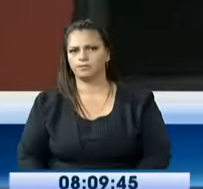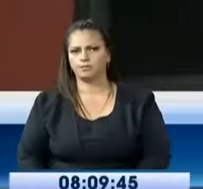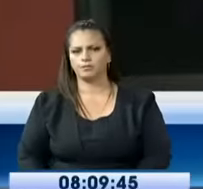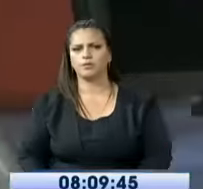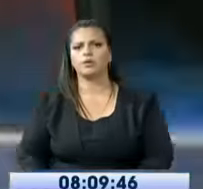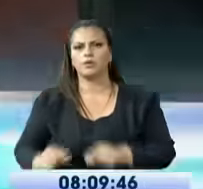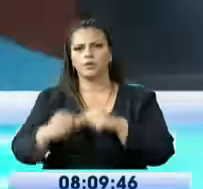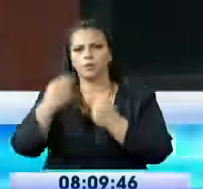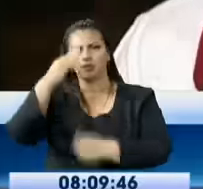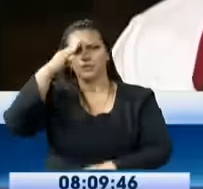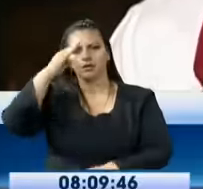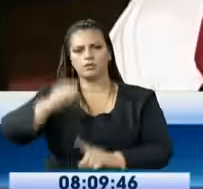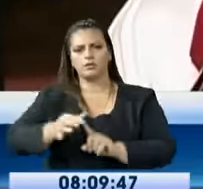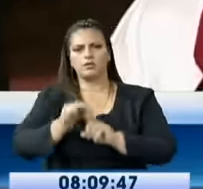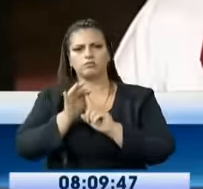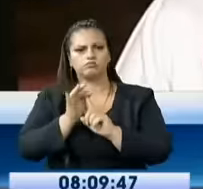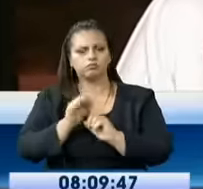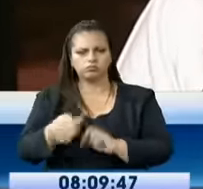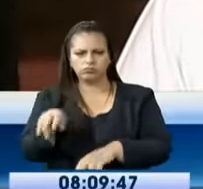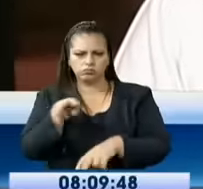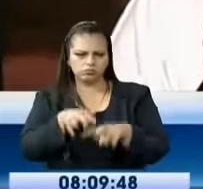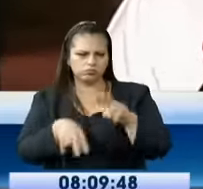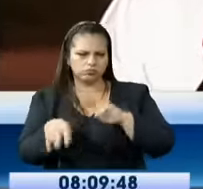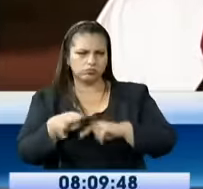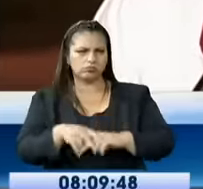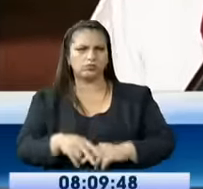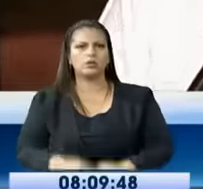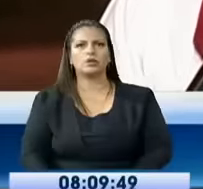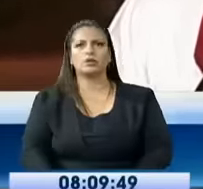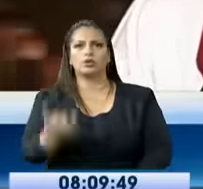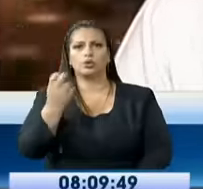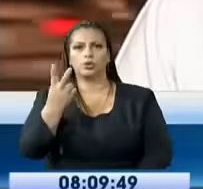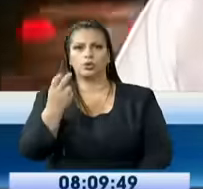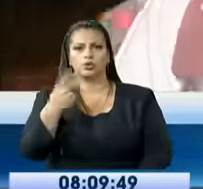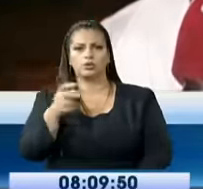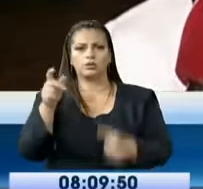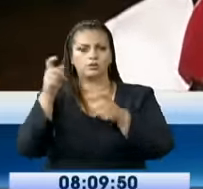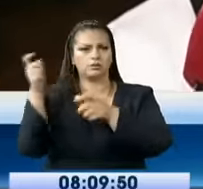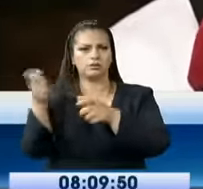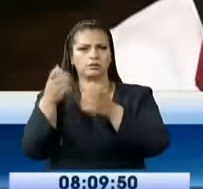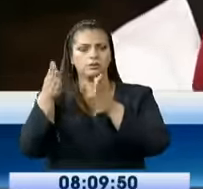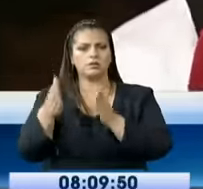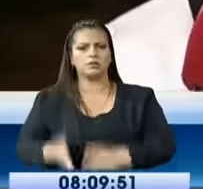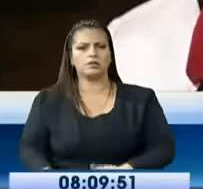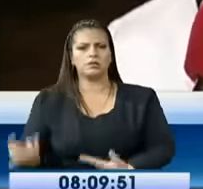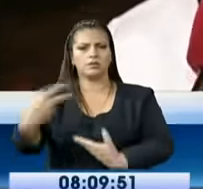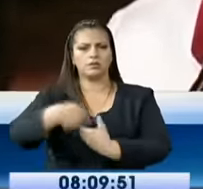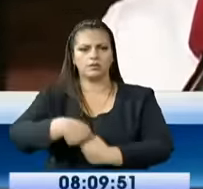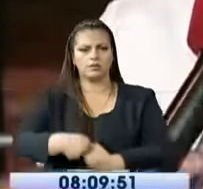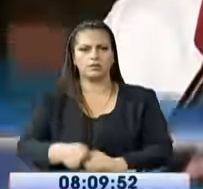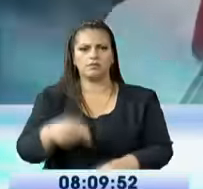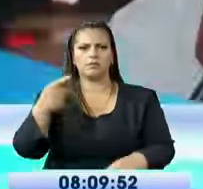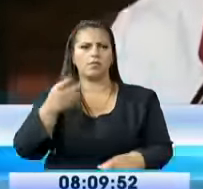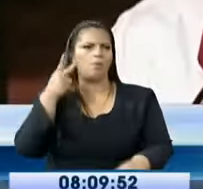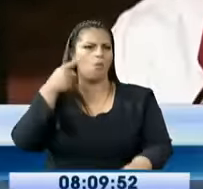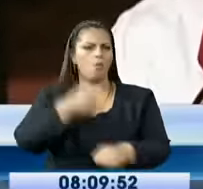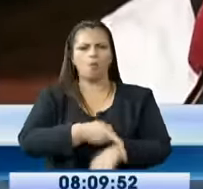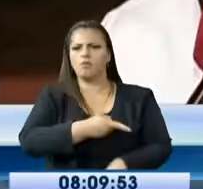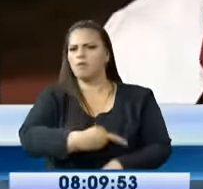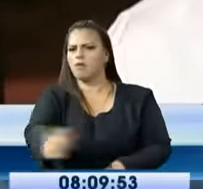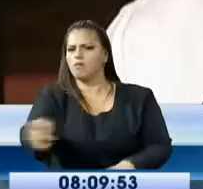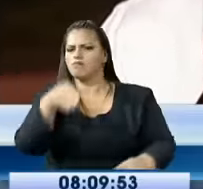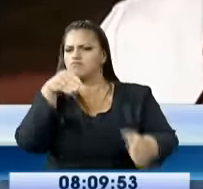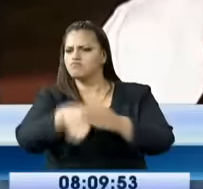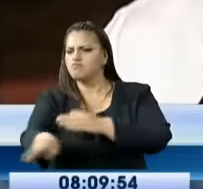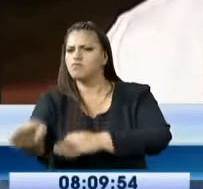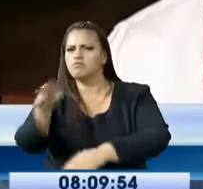tácticos de la policía. Hemos participado 12 fiscales de manera simultánea. Habían órdenes de allanamiento y órdenes de detención precisas contra